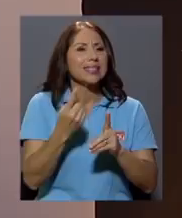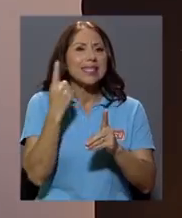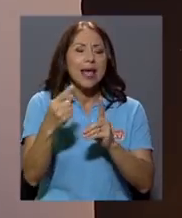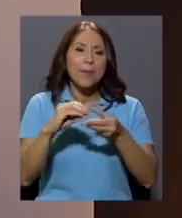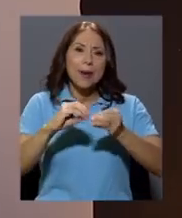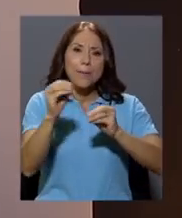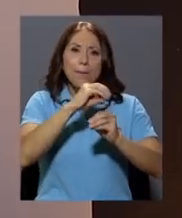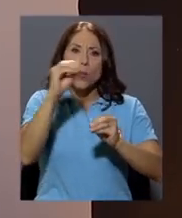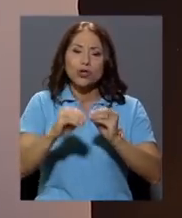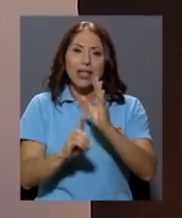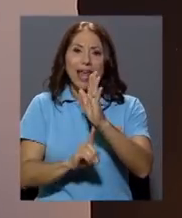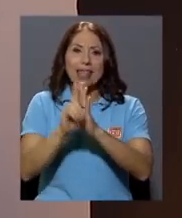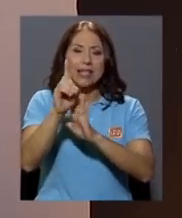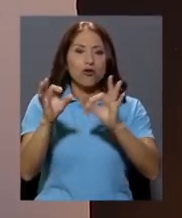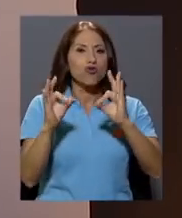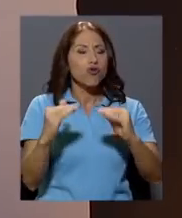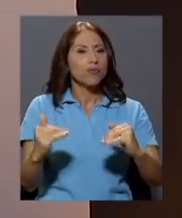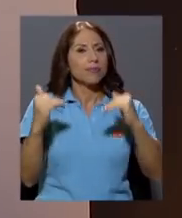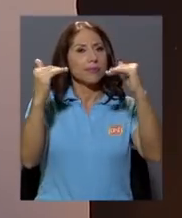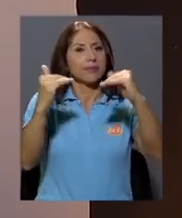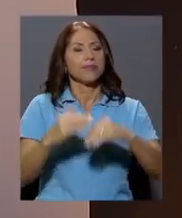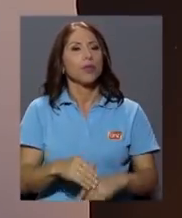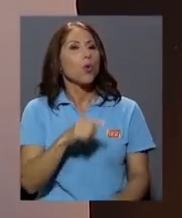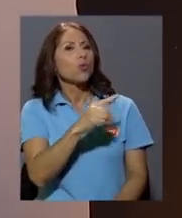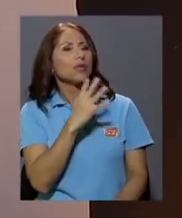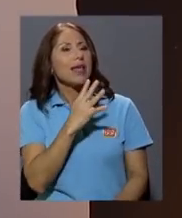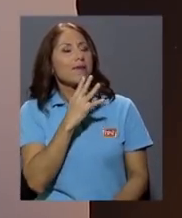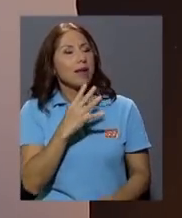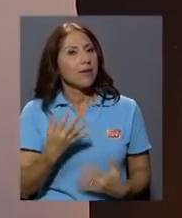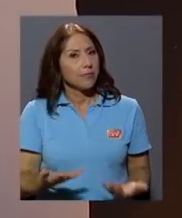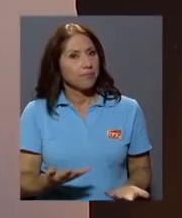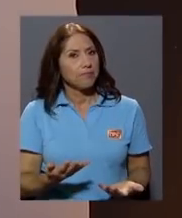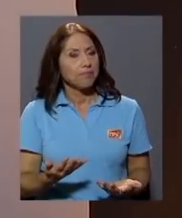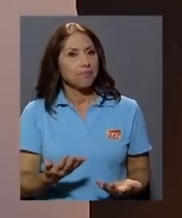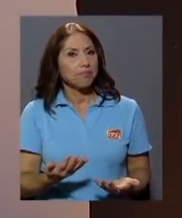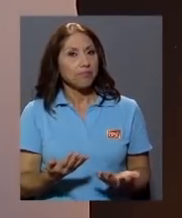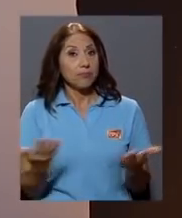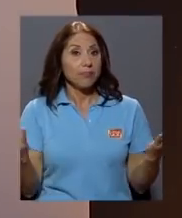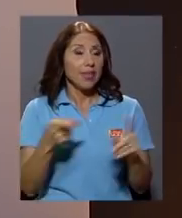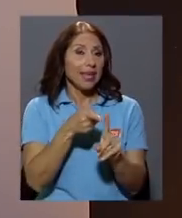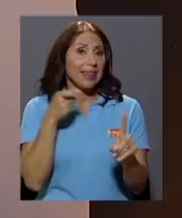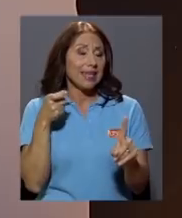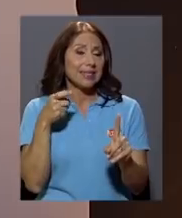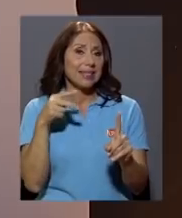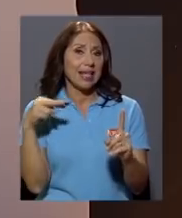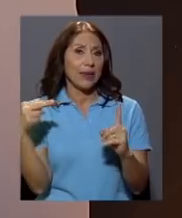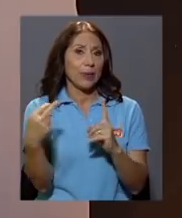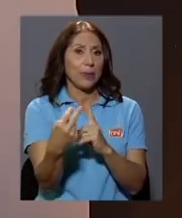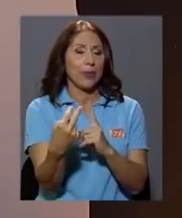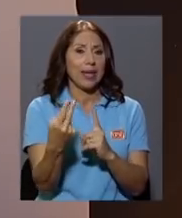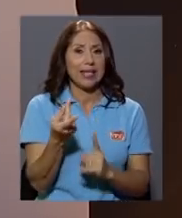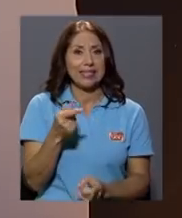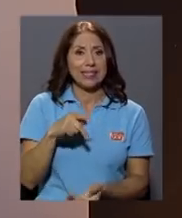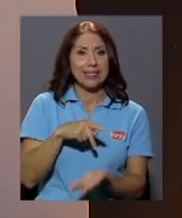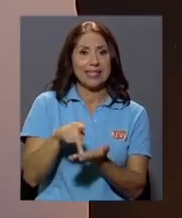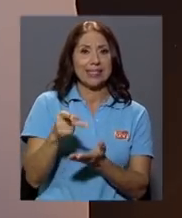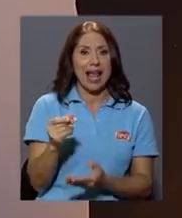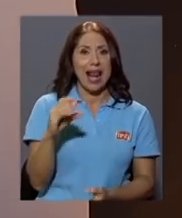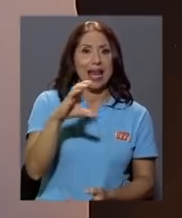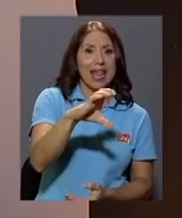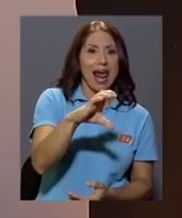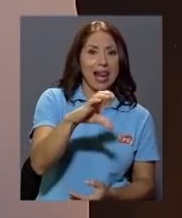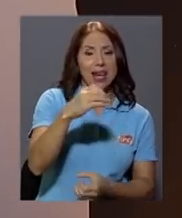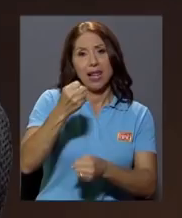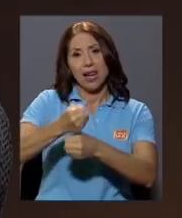desarrollo. Ahora usted hablaba de cómo le puede preocupar desde el ámbito salarial y